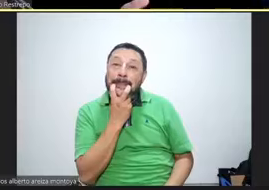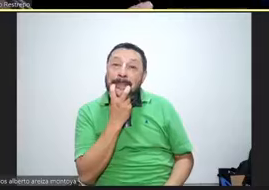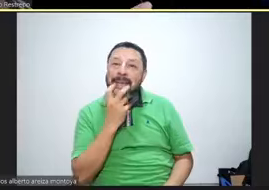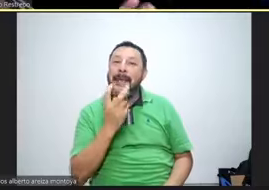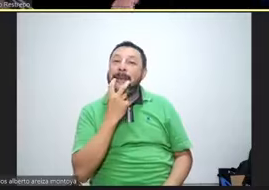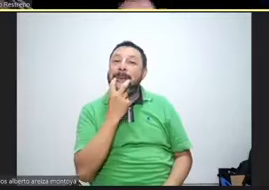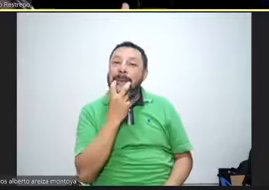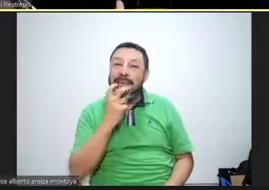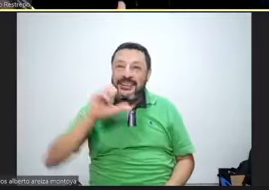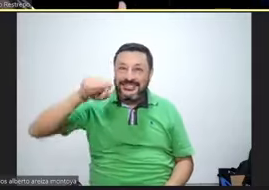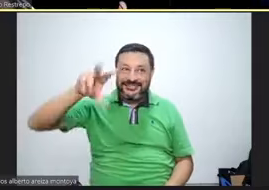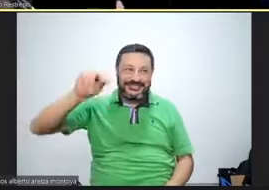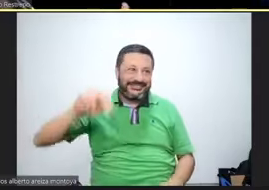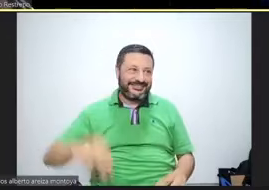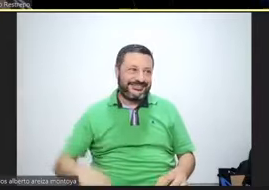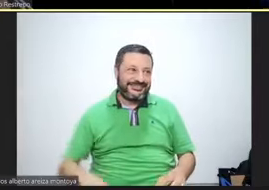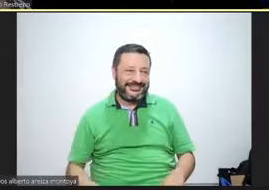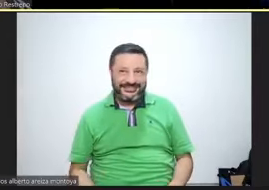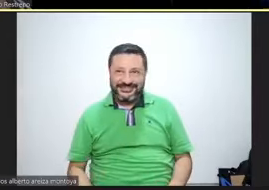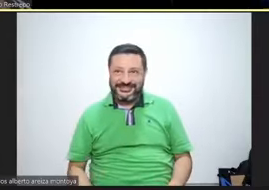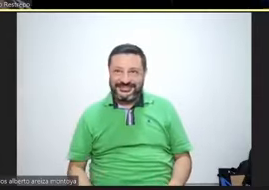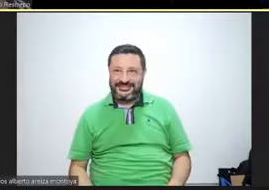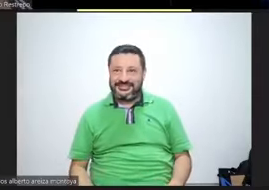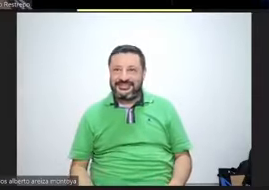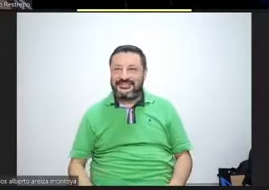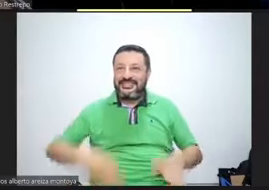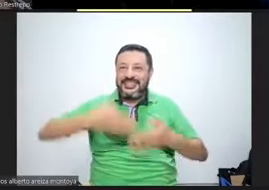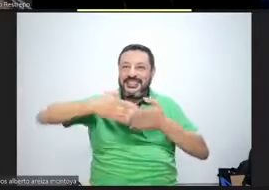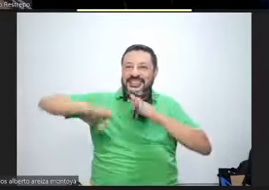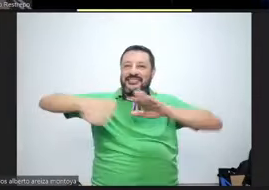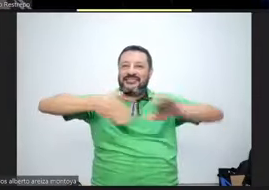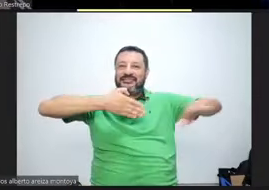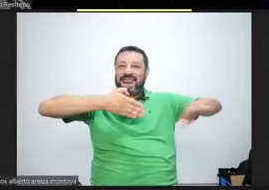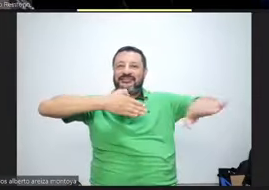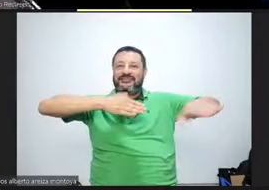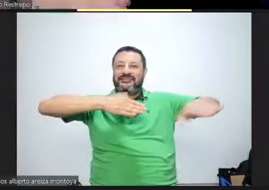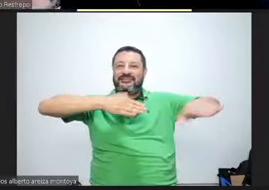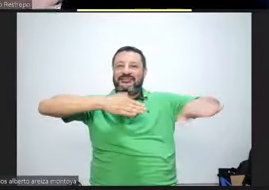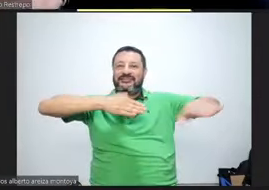No, por ejemplo, en patinaje, no. Caro está, en patinaje no, se siente, en béisbol.